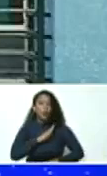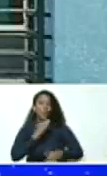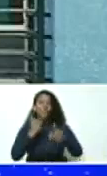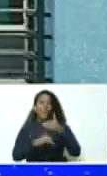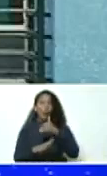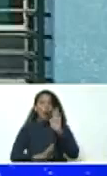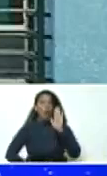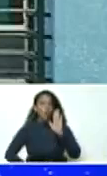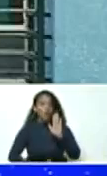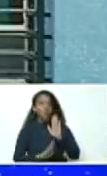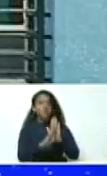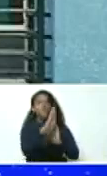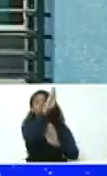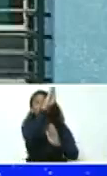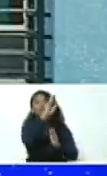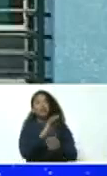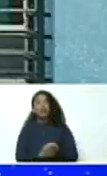es